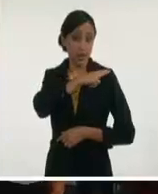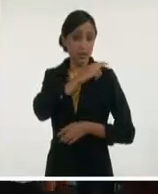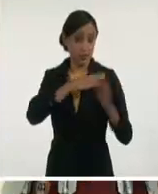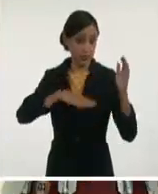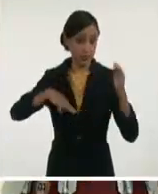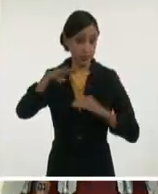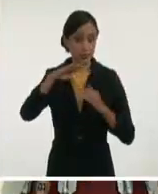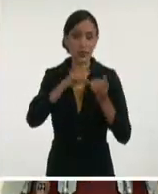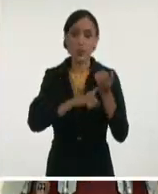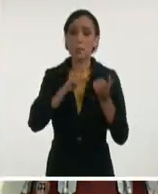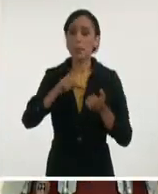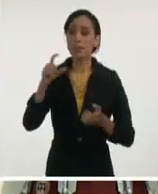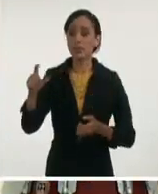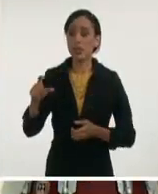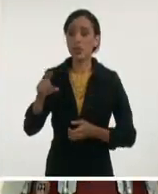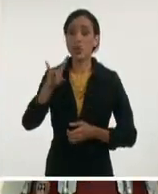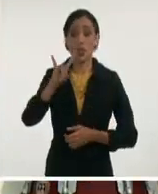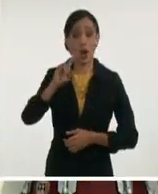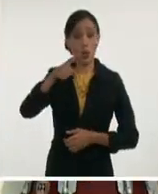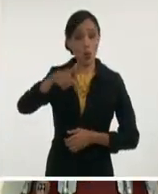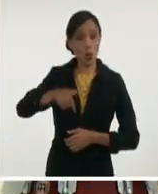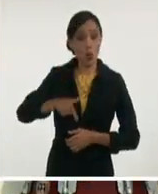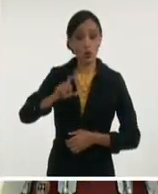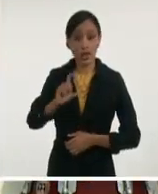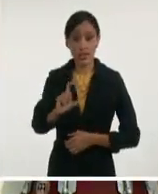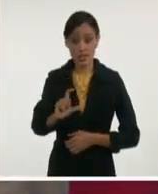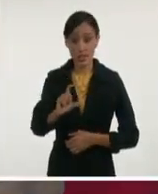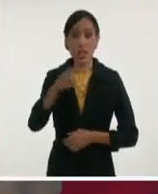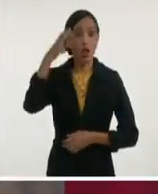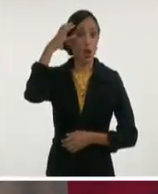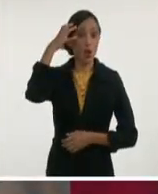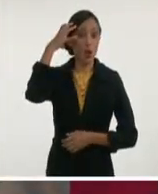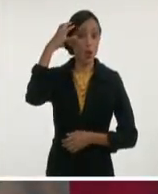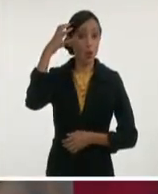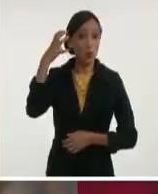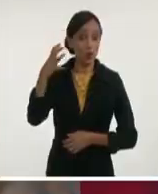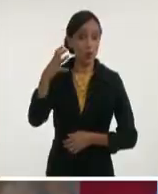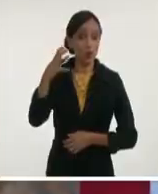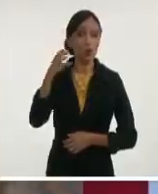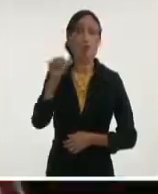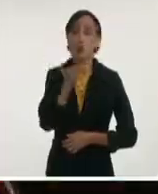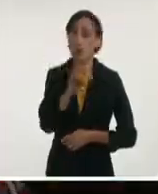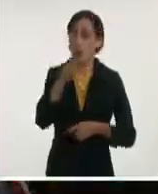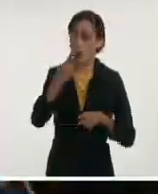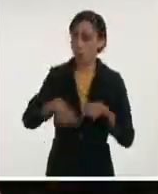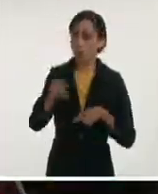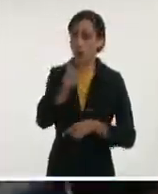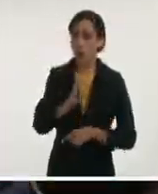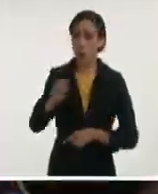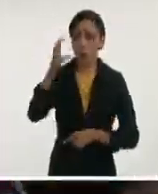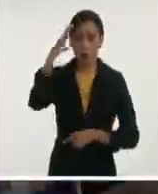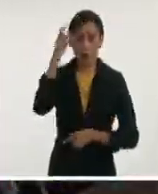del partido, la Unión de Jóvenes Comunistas, gobierno y organizaciones de masas